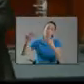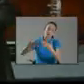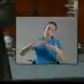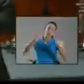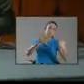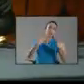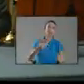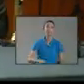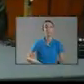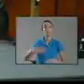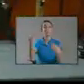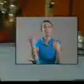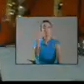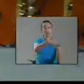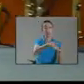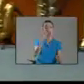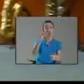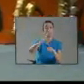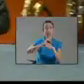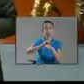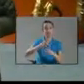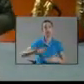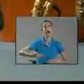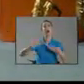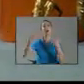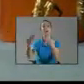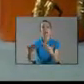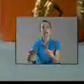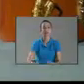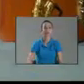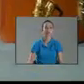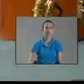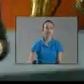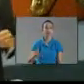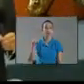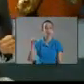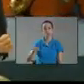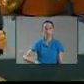Te pusiste a su nivel, a nivel de serpiente, a nivel de cerdo,